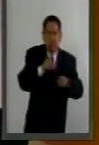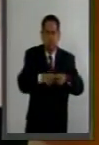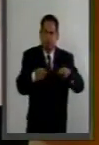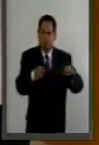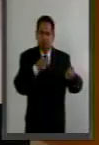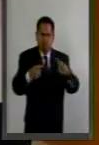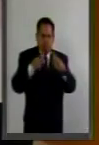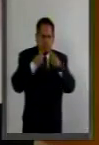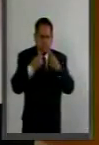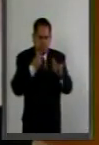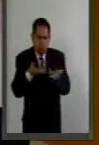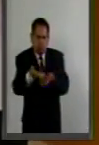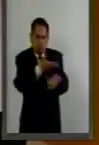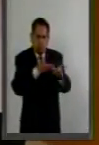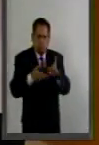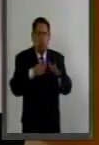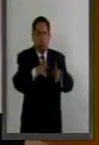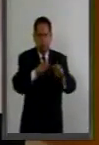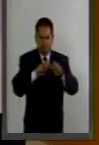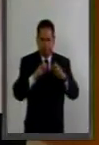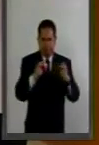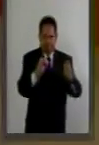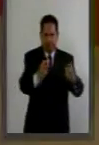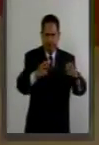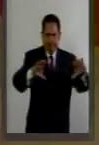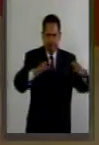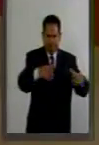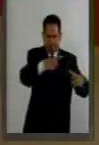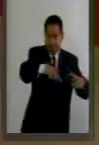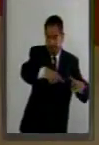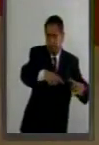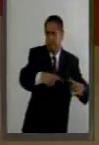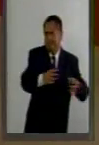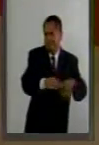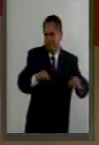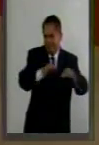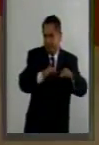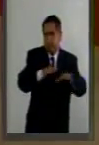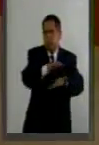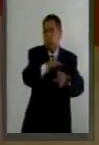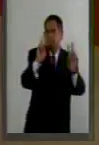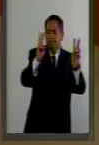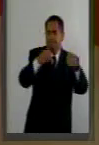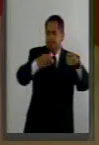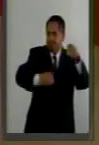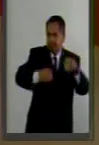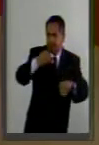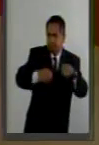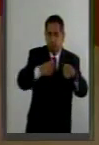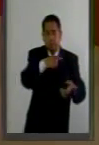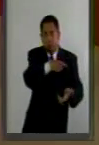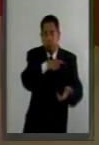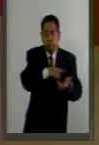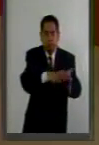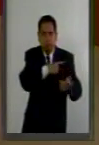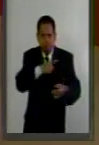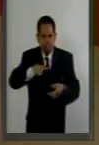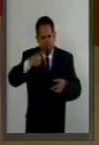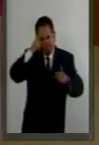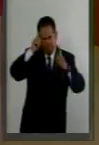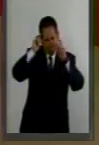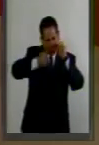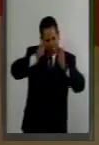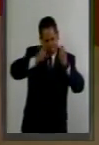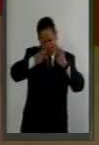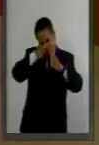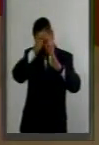los debates en el pleno de ese tribunal. Esta tarea exige conocimientos especializados y